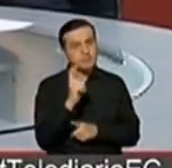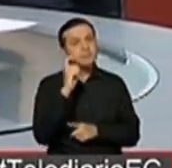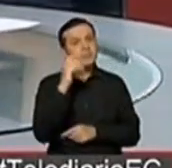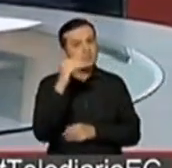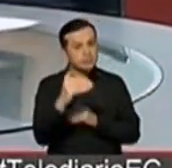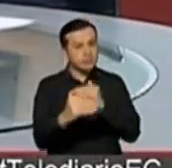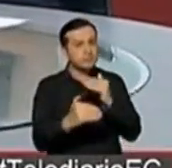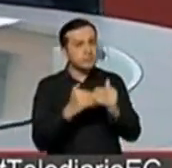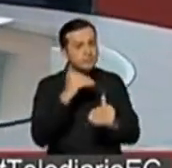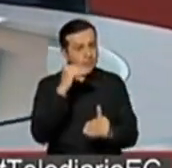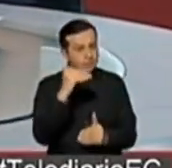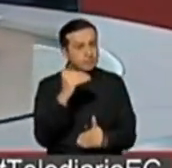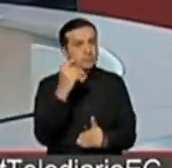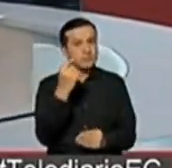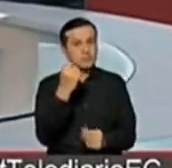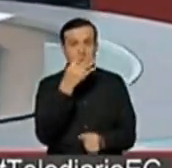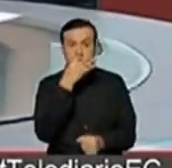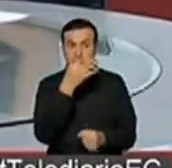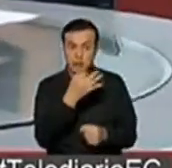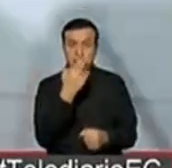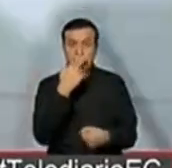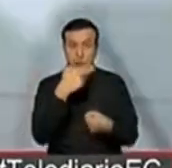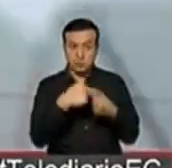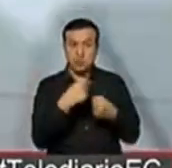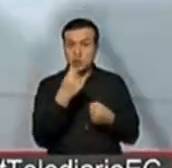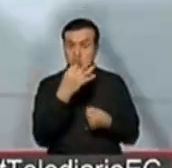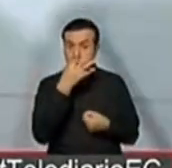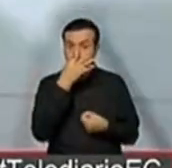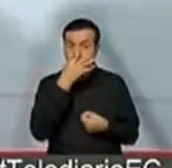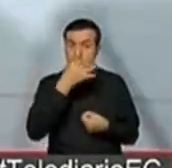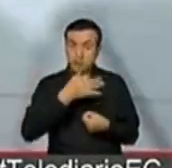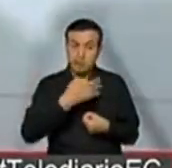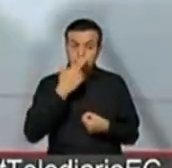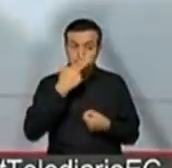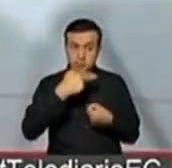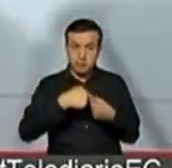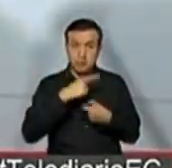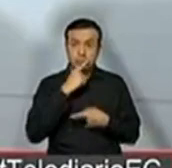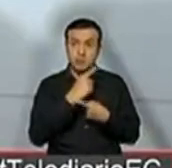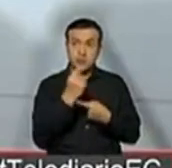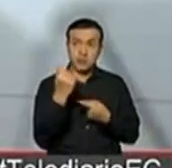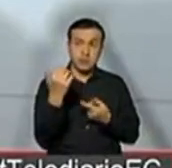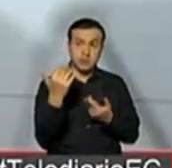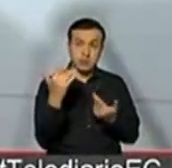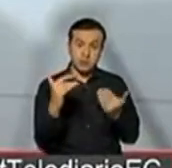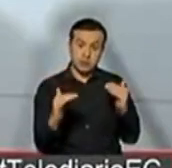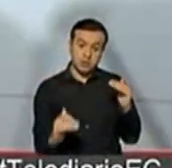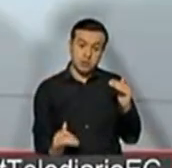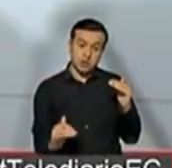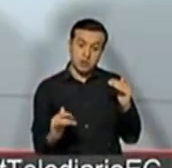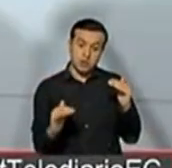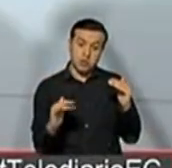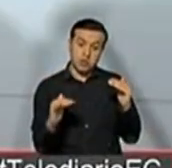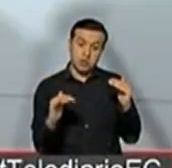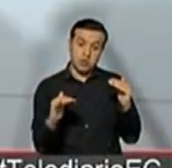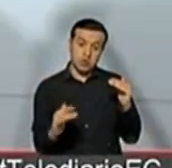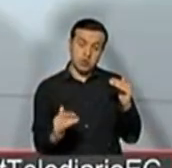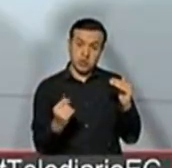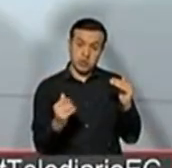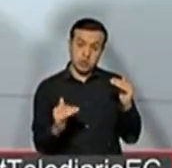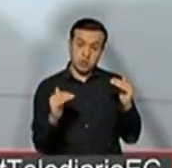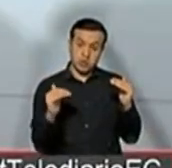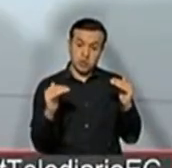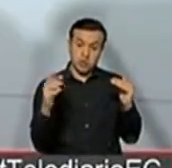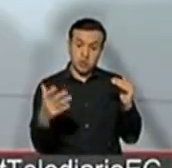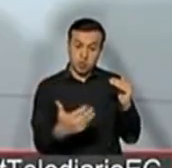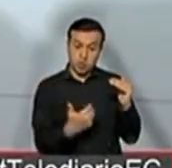llegar al precio real de los combustibles, pero cuando se llegue, para que tenga ese dinero un